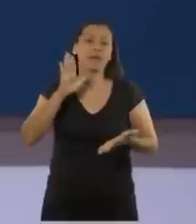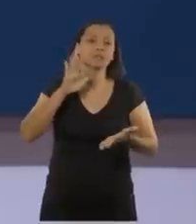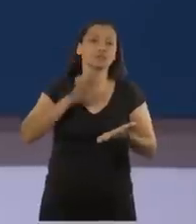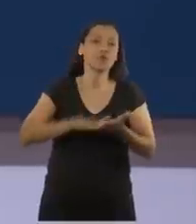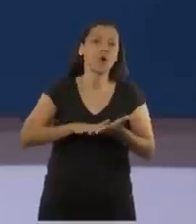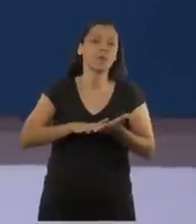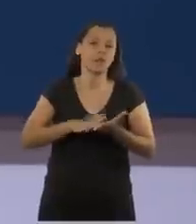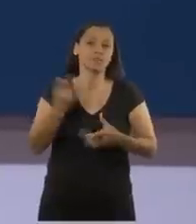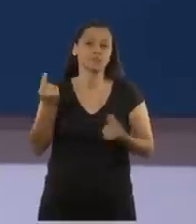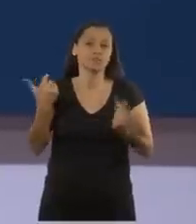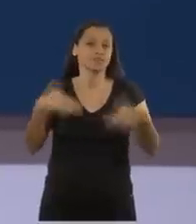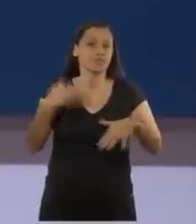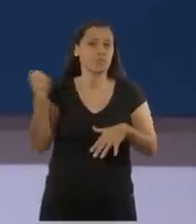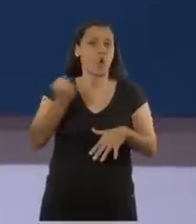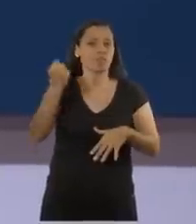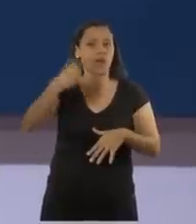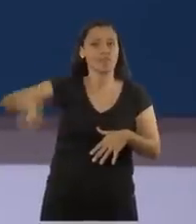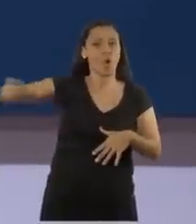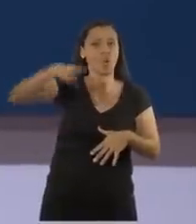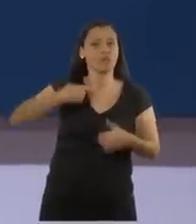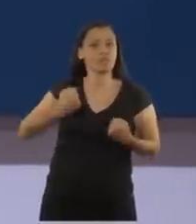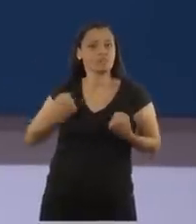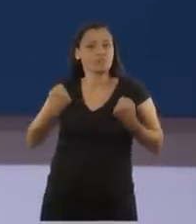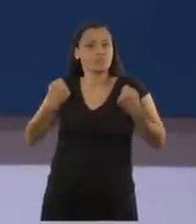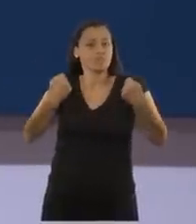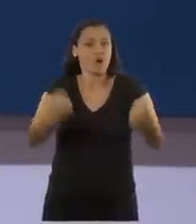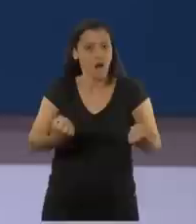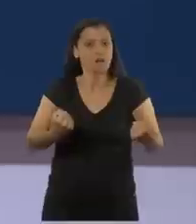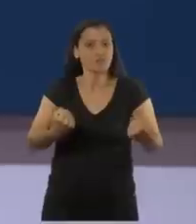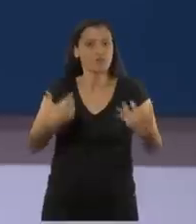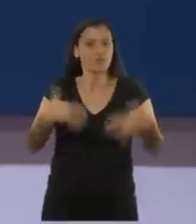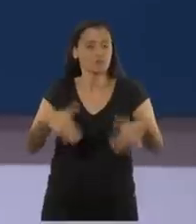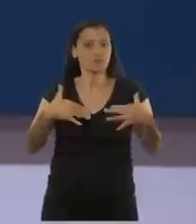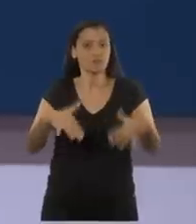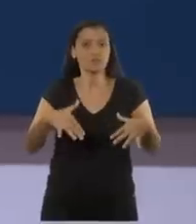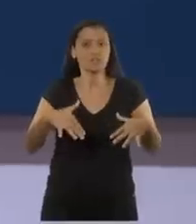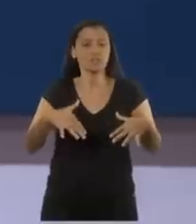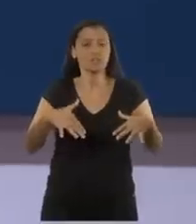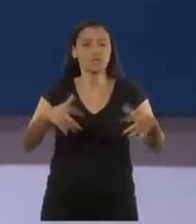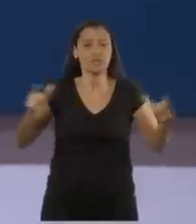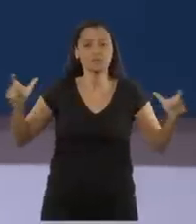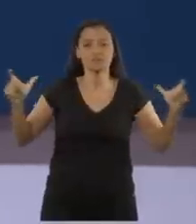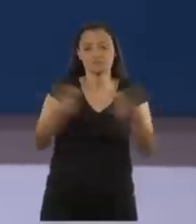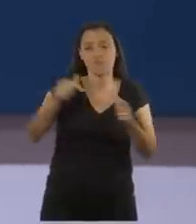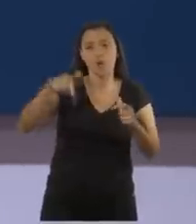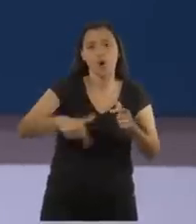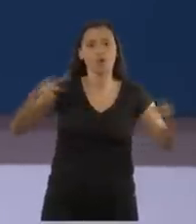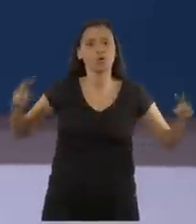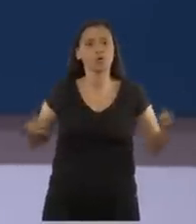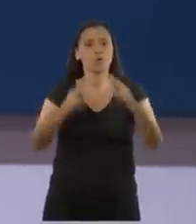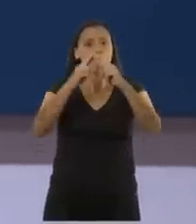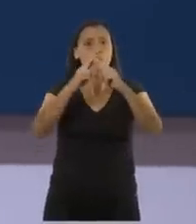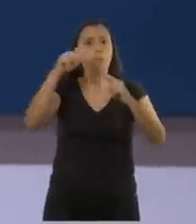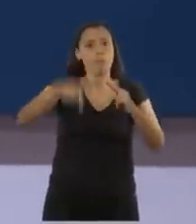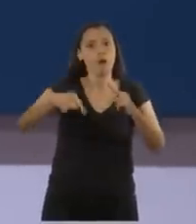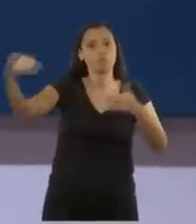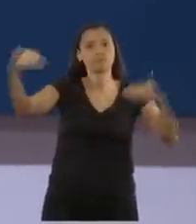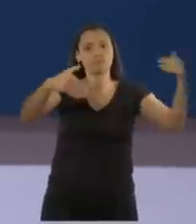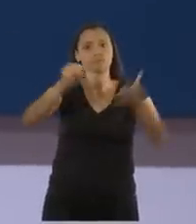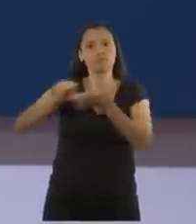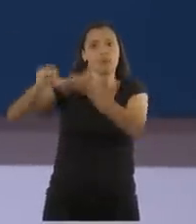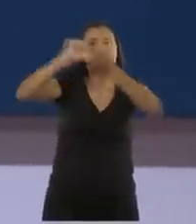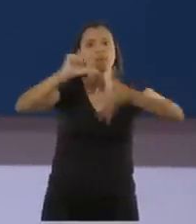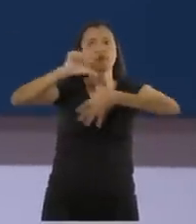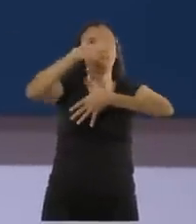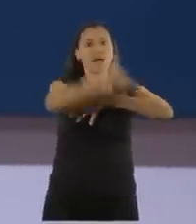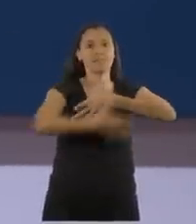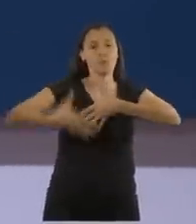de los esfuerzos realizados en la organización de esta novena cumbre de las américas lamento que no